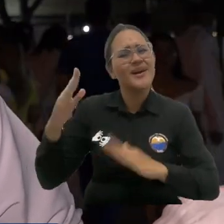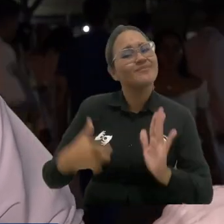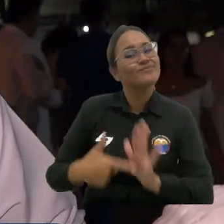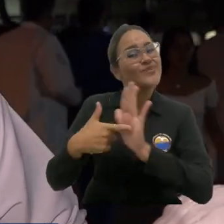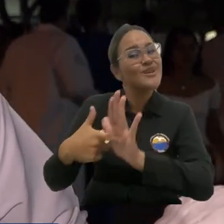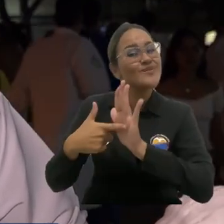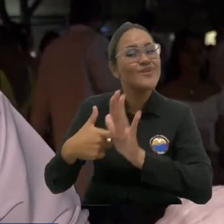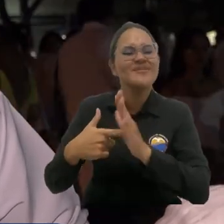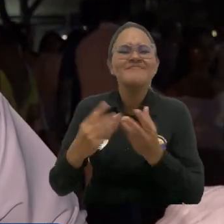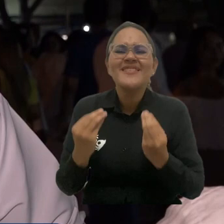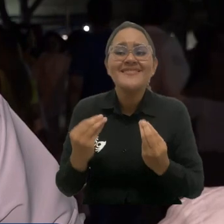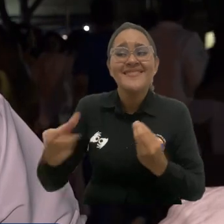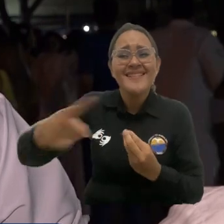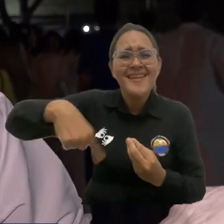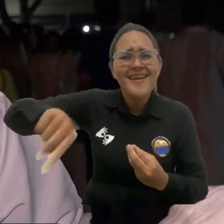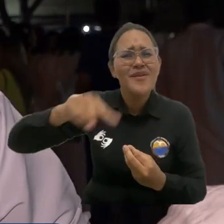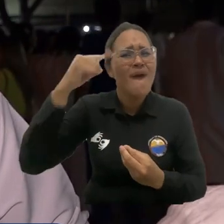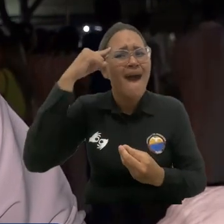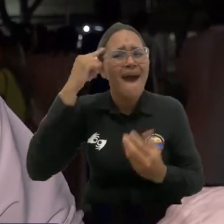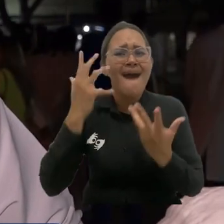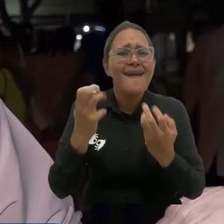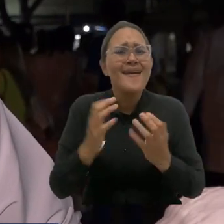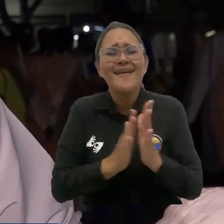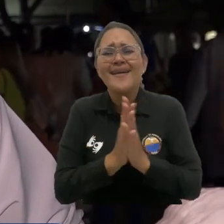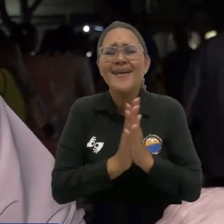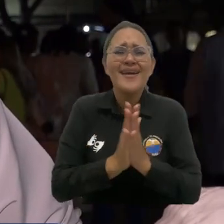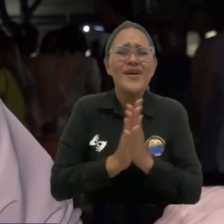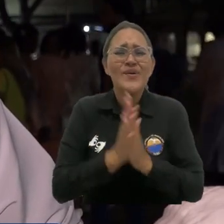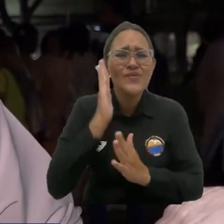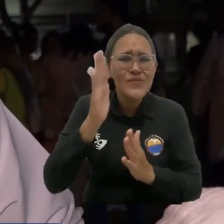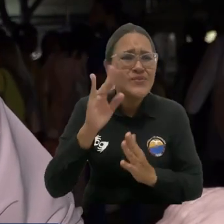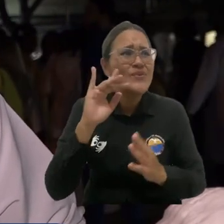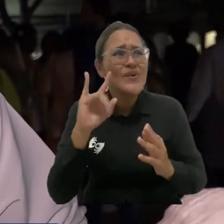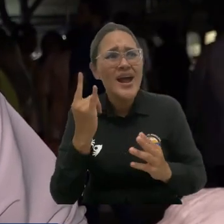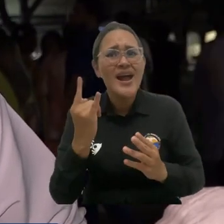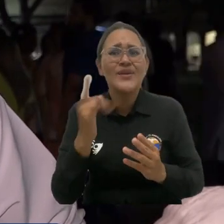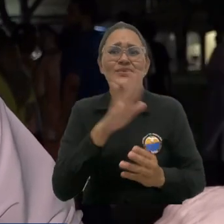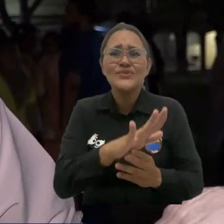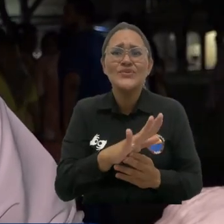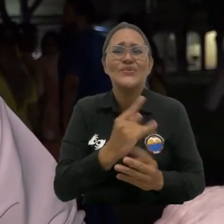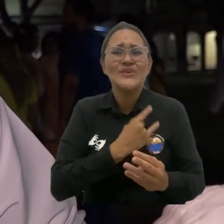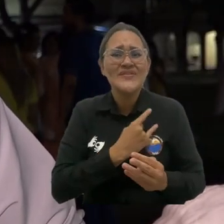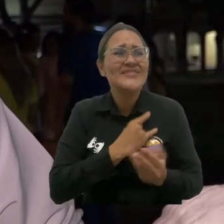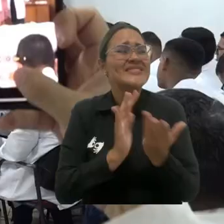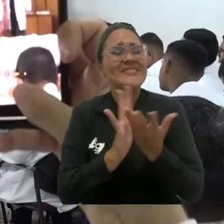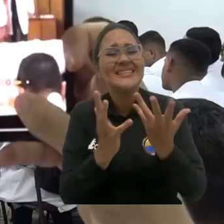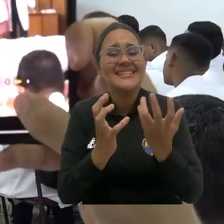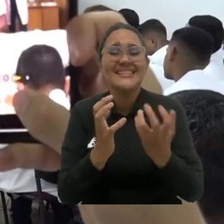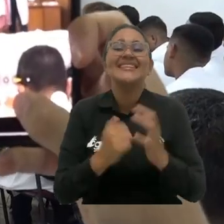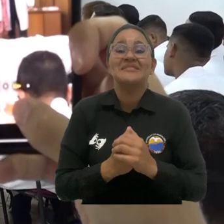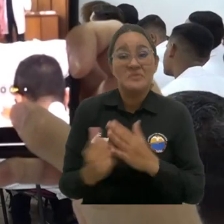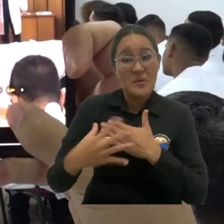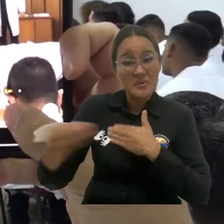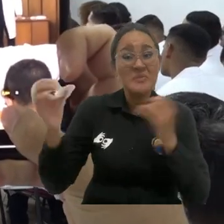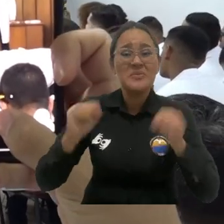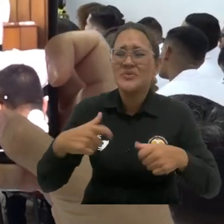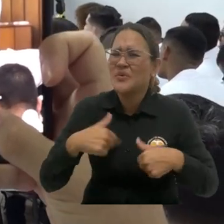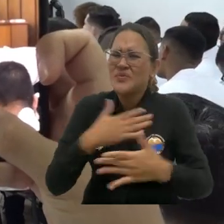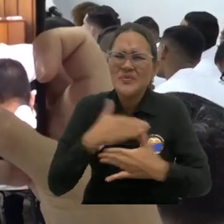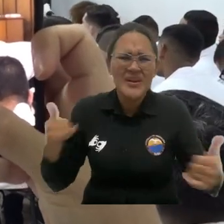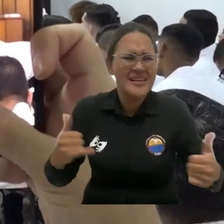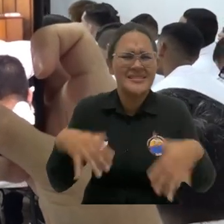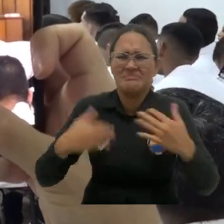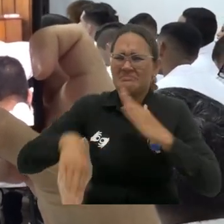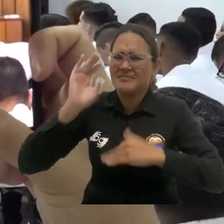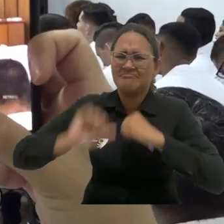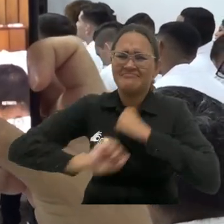de pronto de academia para otros niños o estudiantes que están interesados o tienen esa esperanza de acceder a la educación superior. Me he sentido muy feliz y el